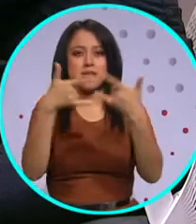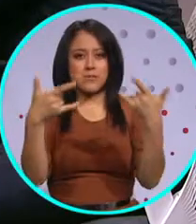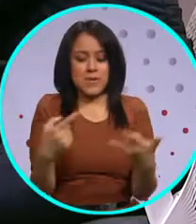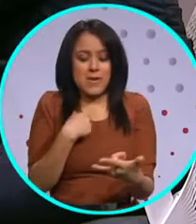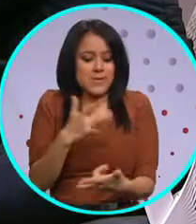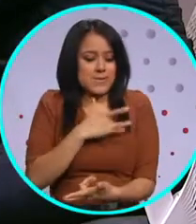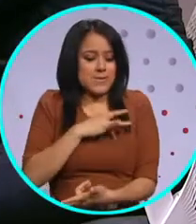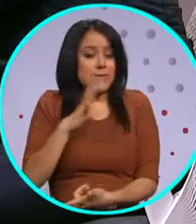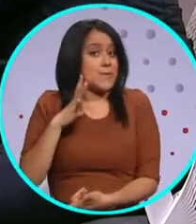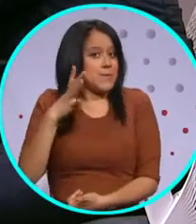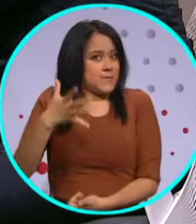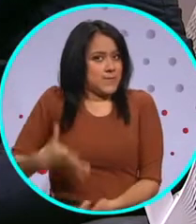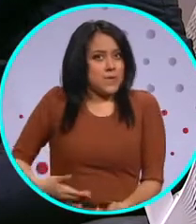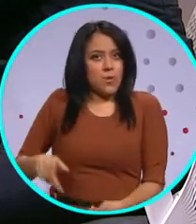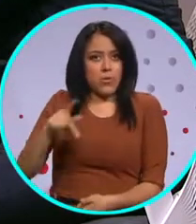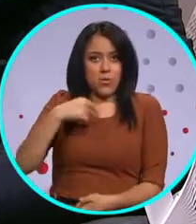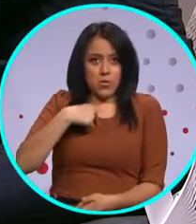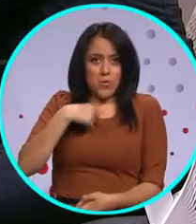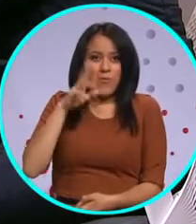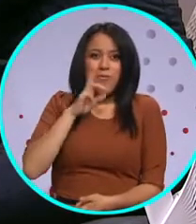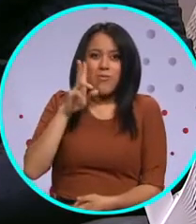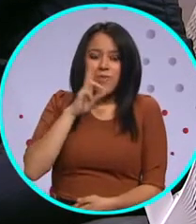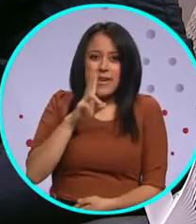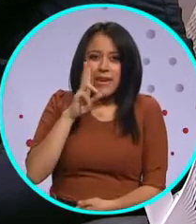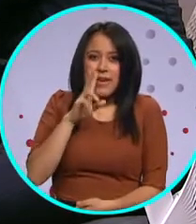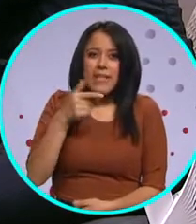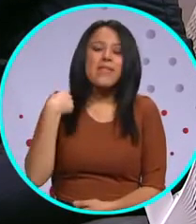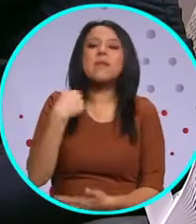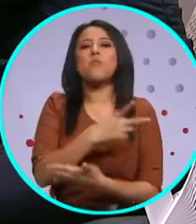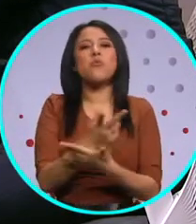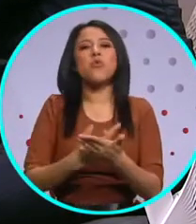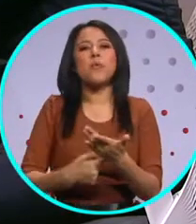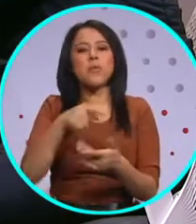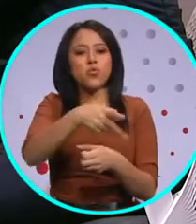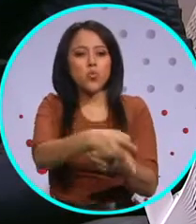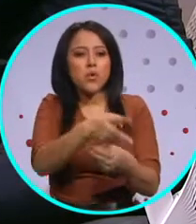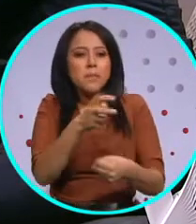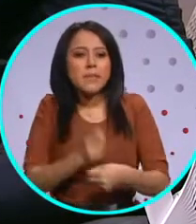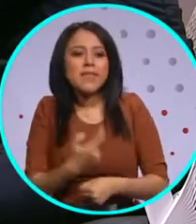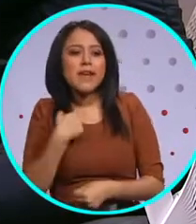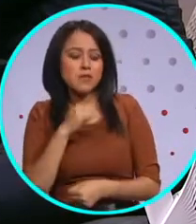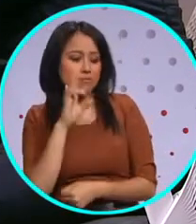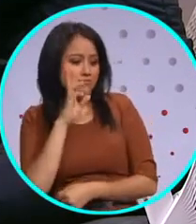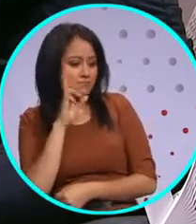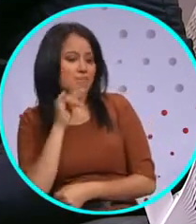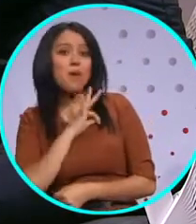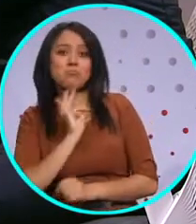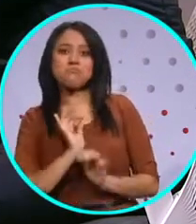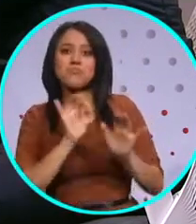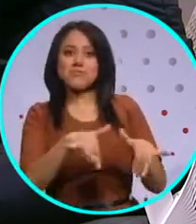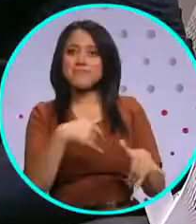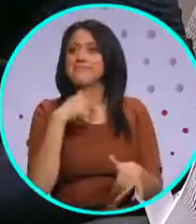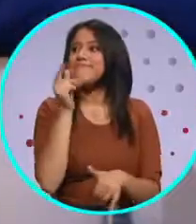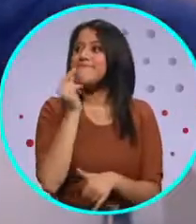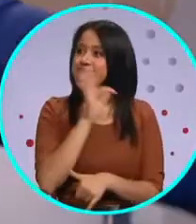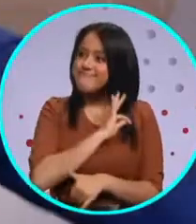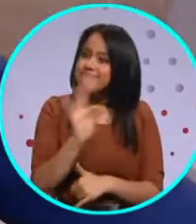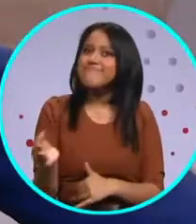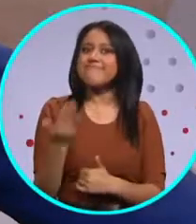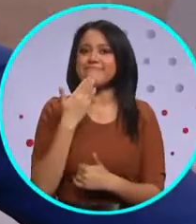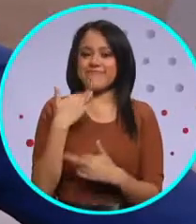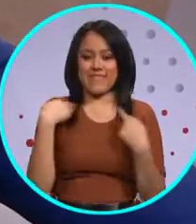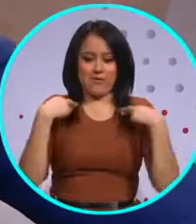asignada me dijo yo lo vi en su tiempo en el programa que usted invitó y me metí a la carne míreme ya estoy aquí ya estaba